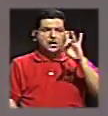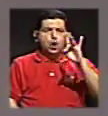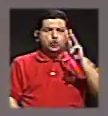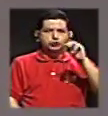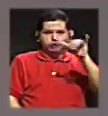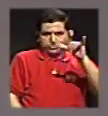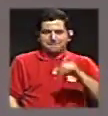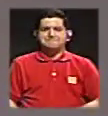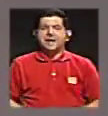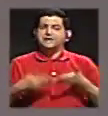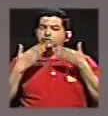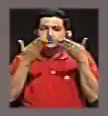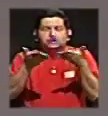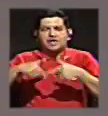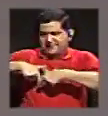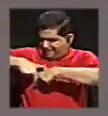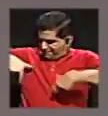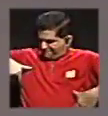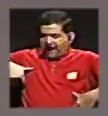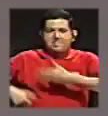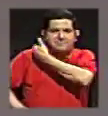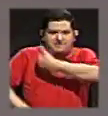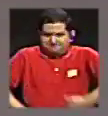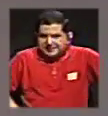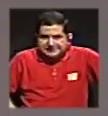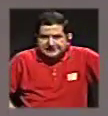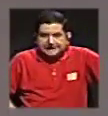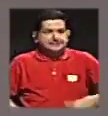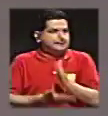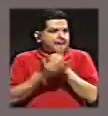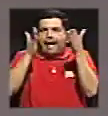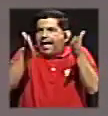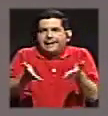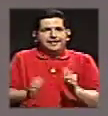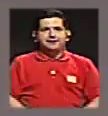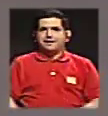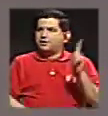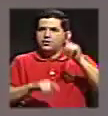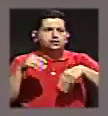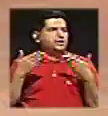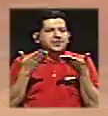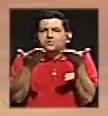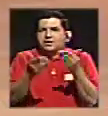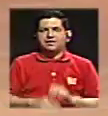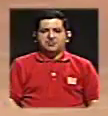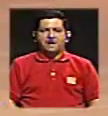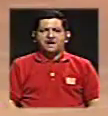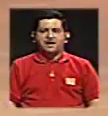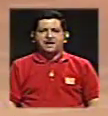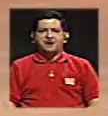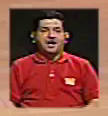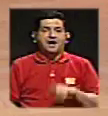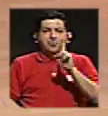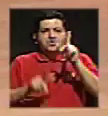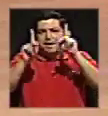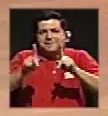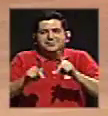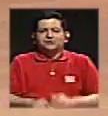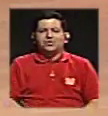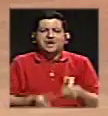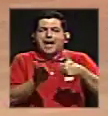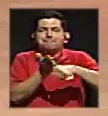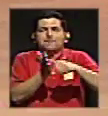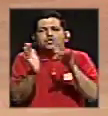de mayo hay que entregarle la banda presidencial a alguien no se le puede entregar a Don abstención a Don en